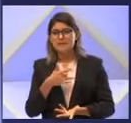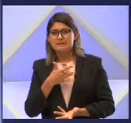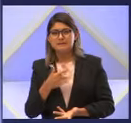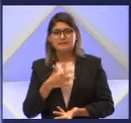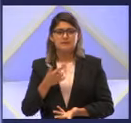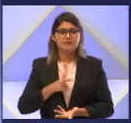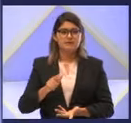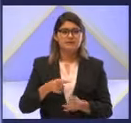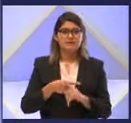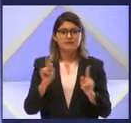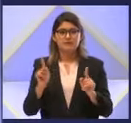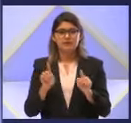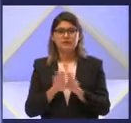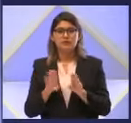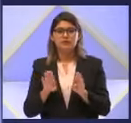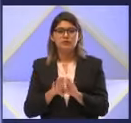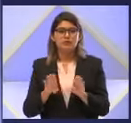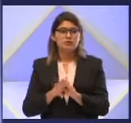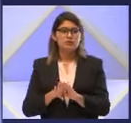ocupación orbital